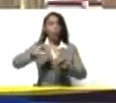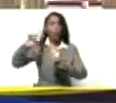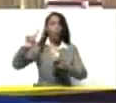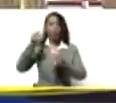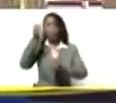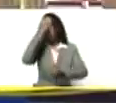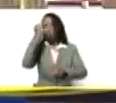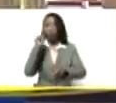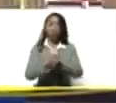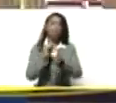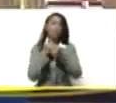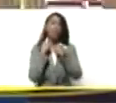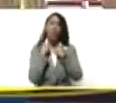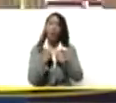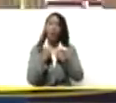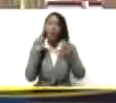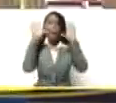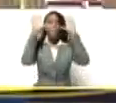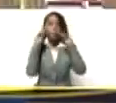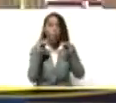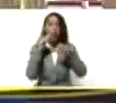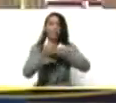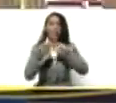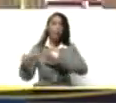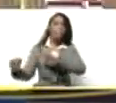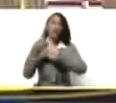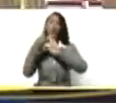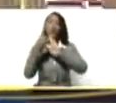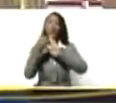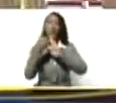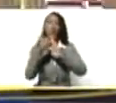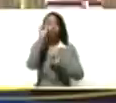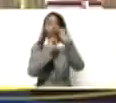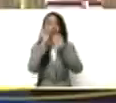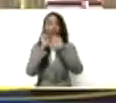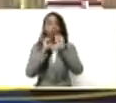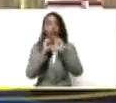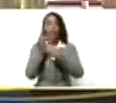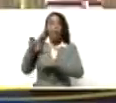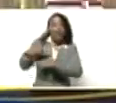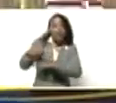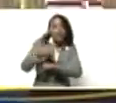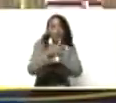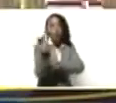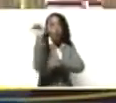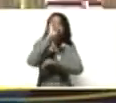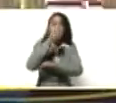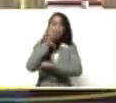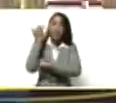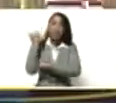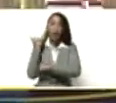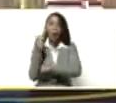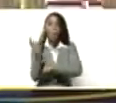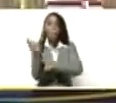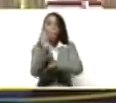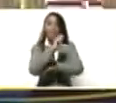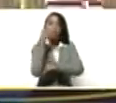como el apagón que generaron con el ataque a las máquinas de gurí el pasado mes de noviembre